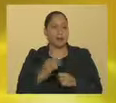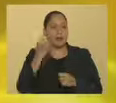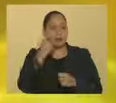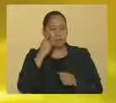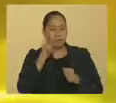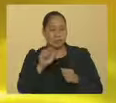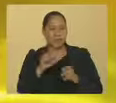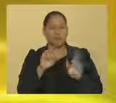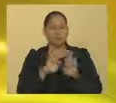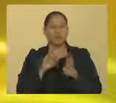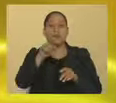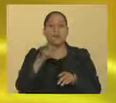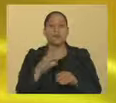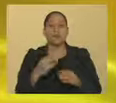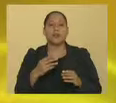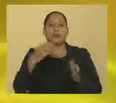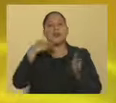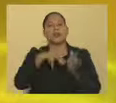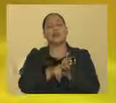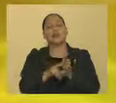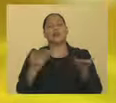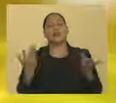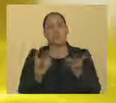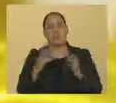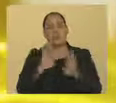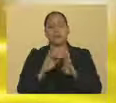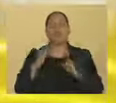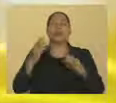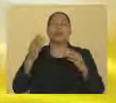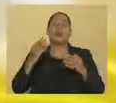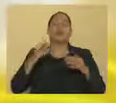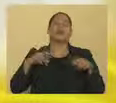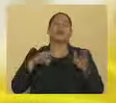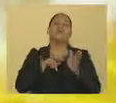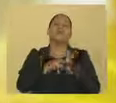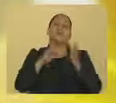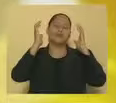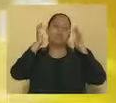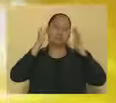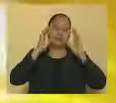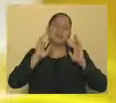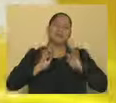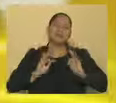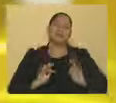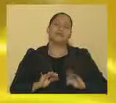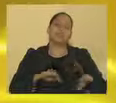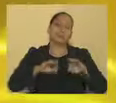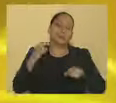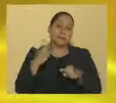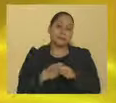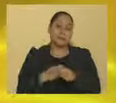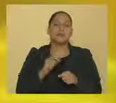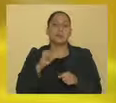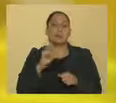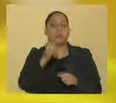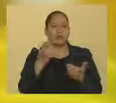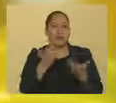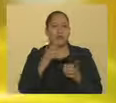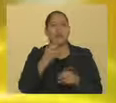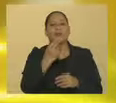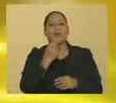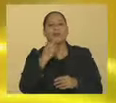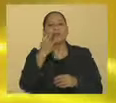que pueden hacer a la hora de disfrutar en su tina, ¿no? Este baño relajante después de un día arduo de trabajo, lo que pueden hacer es